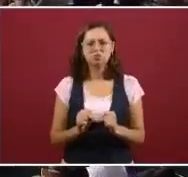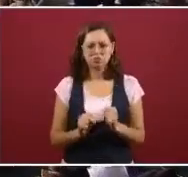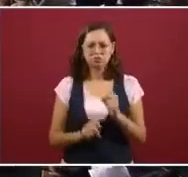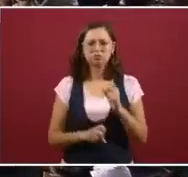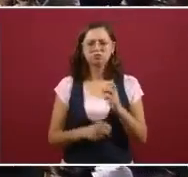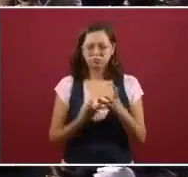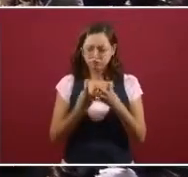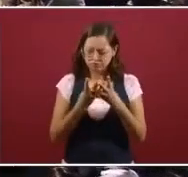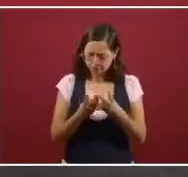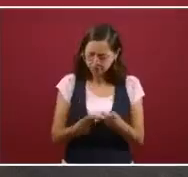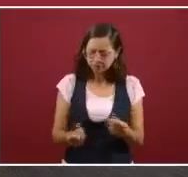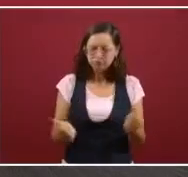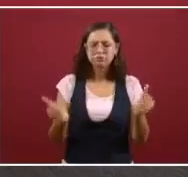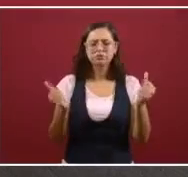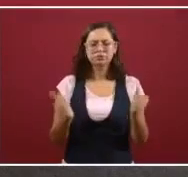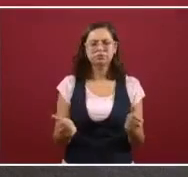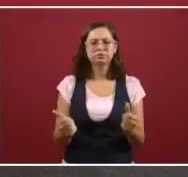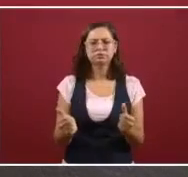resolver.